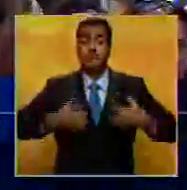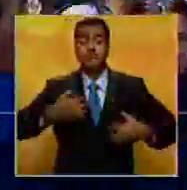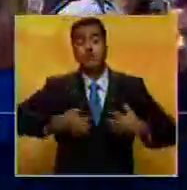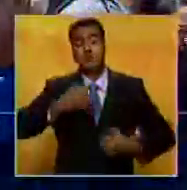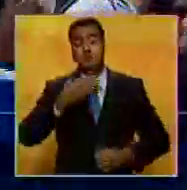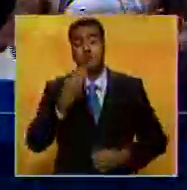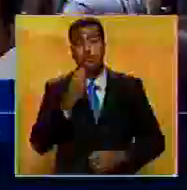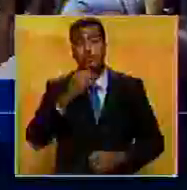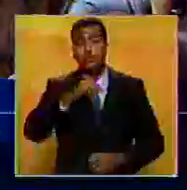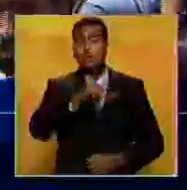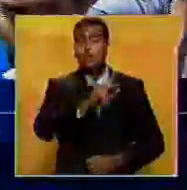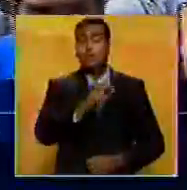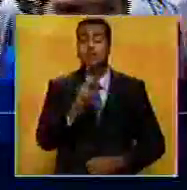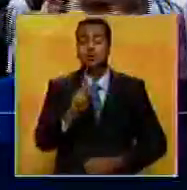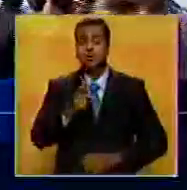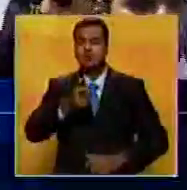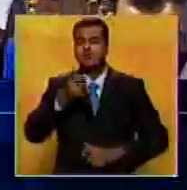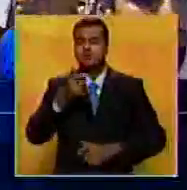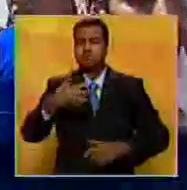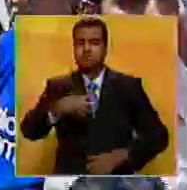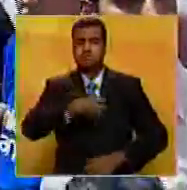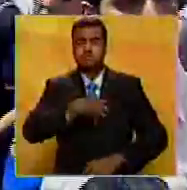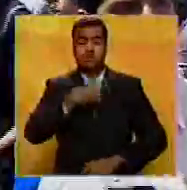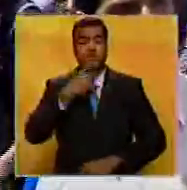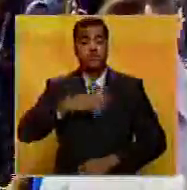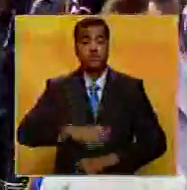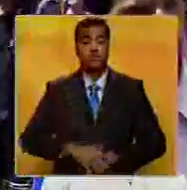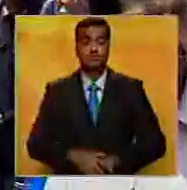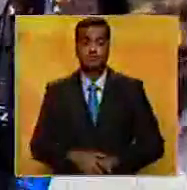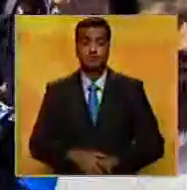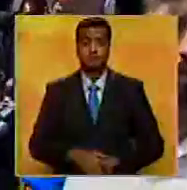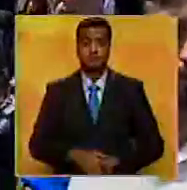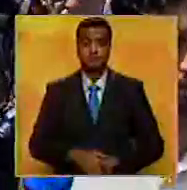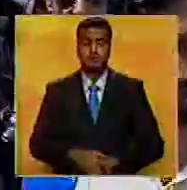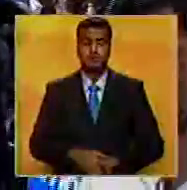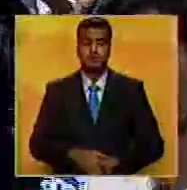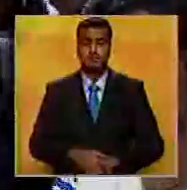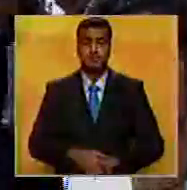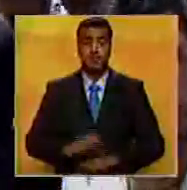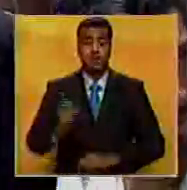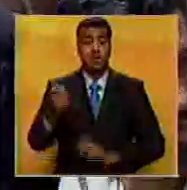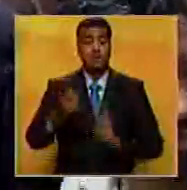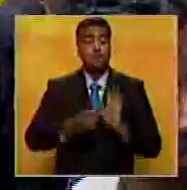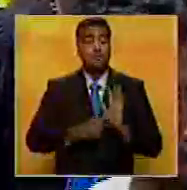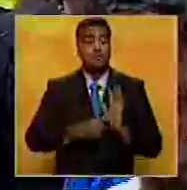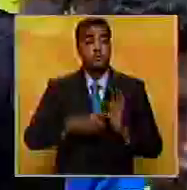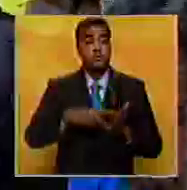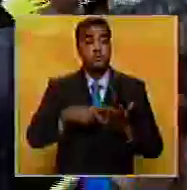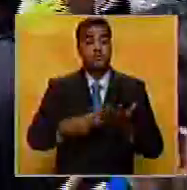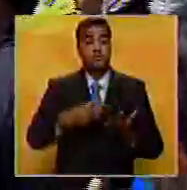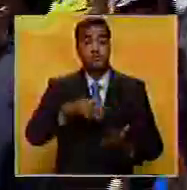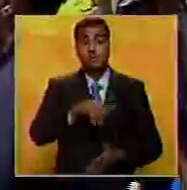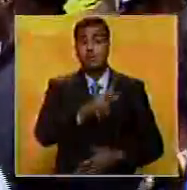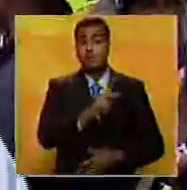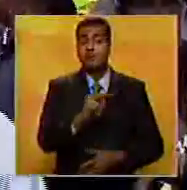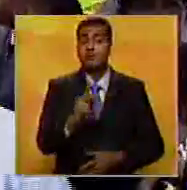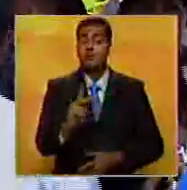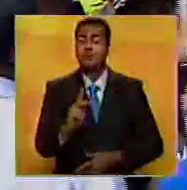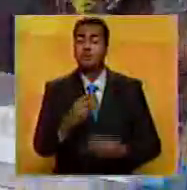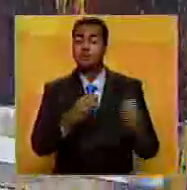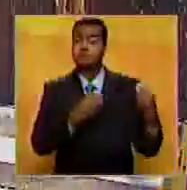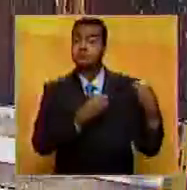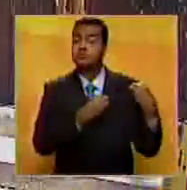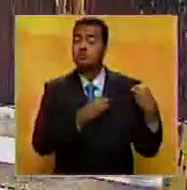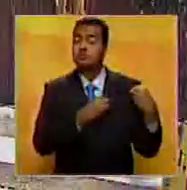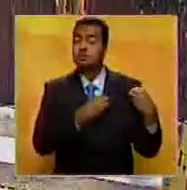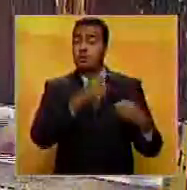Juan Pablo Pernalete recibió el impacto que le costó la vida. Al llegar al punto en el cual cayó Juan Pablo Pernalete,